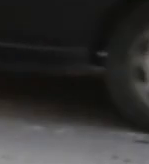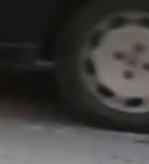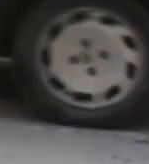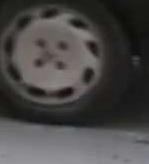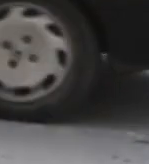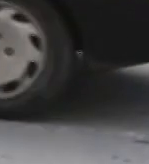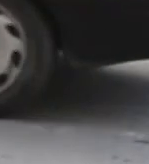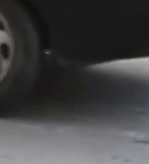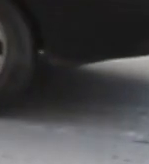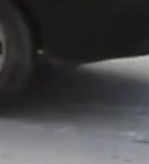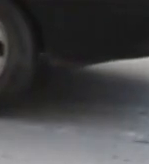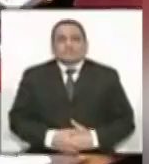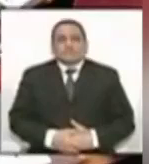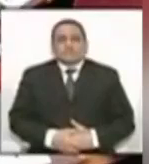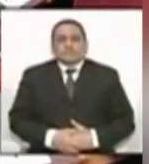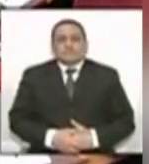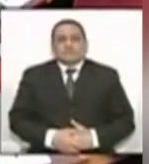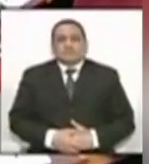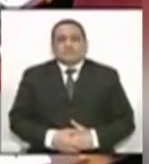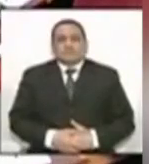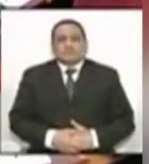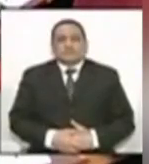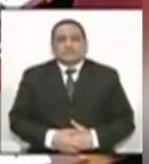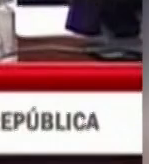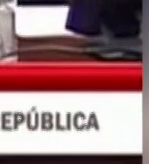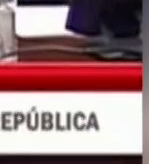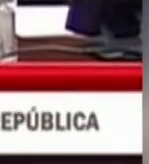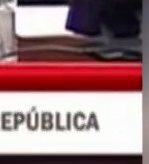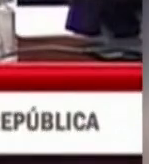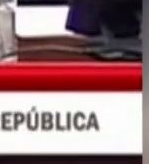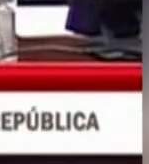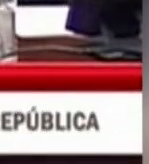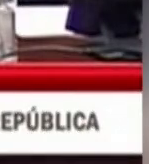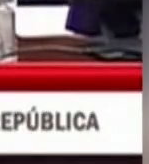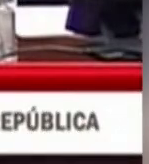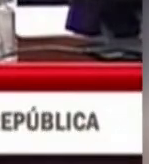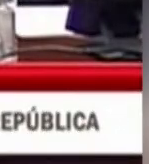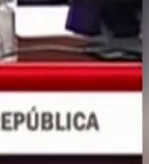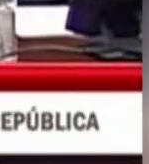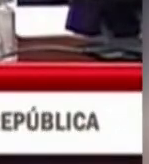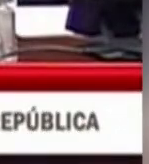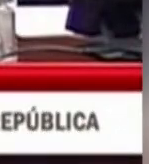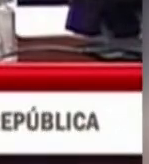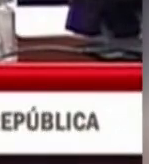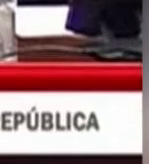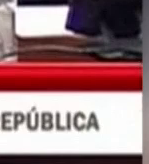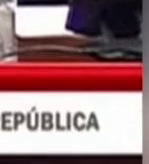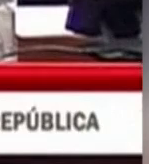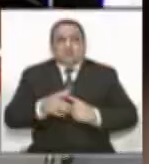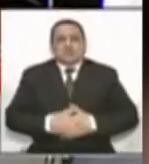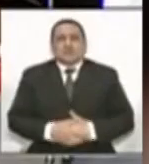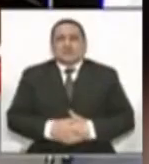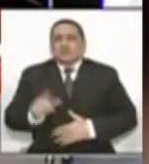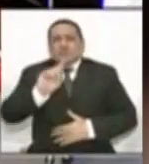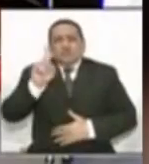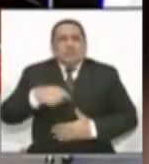constitucional habilita al parlamento peruano a continuar con el proceso de vacancia presidencial la máxima corte de este país considera que no hay urgencia